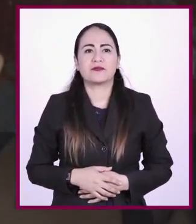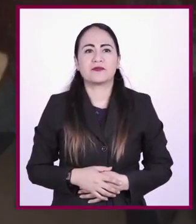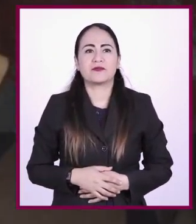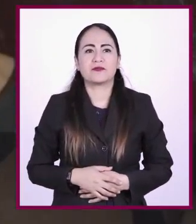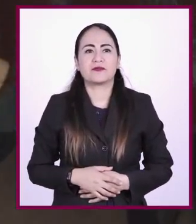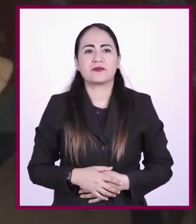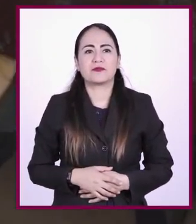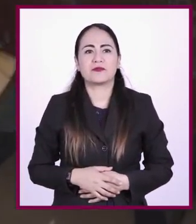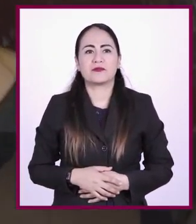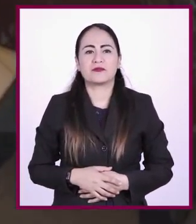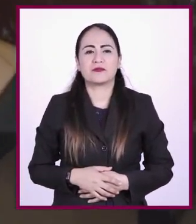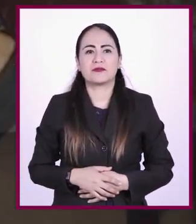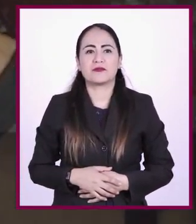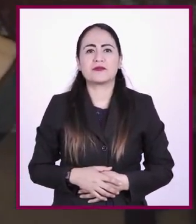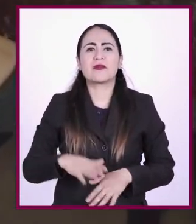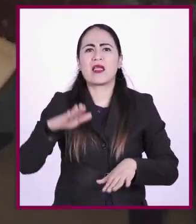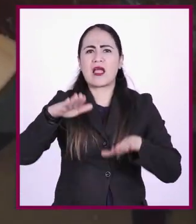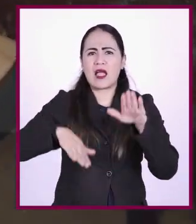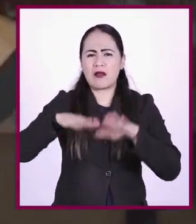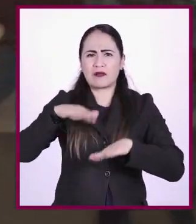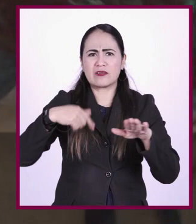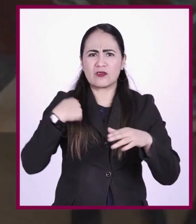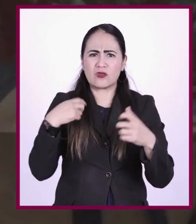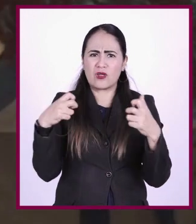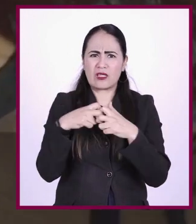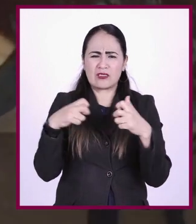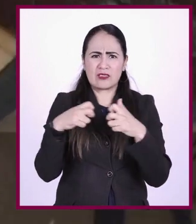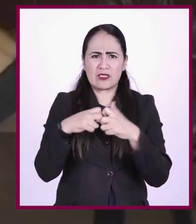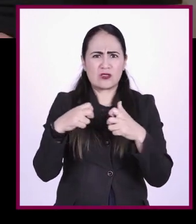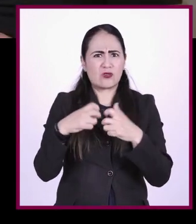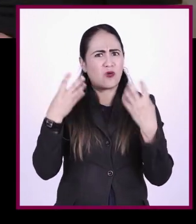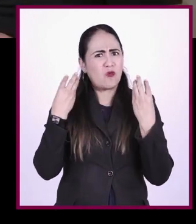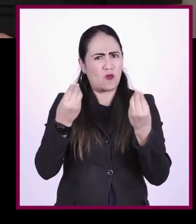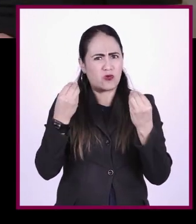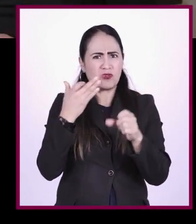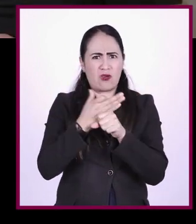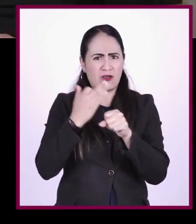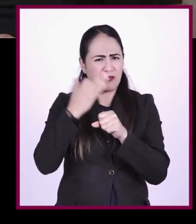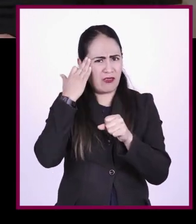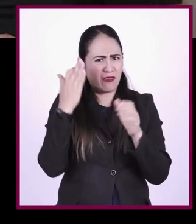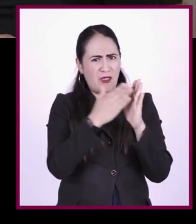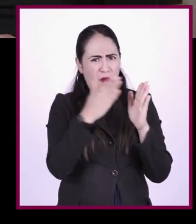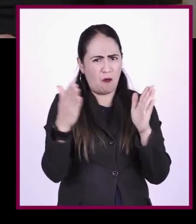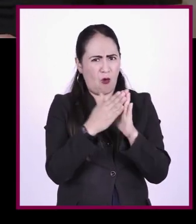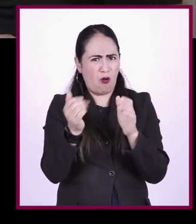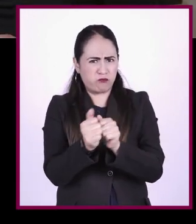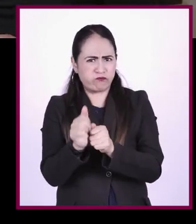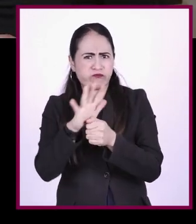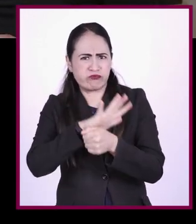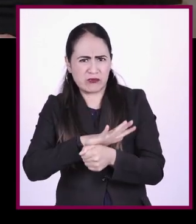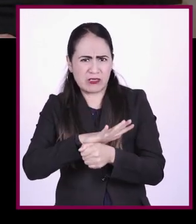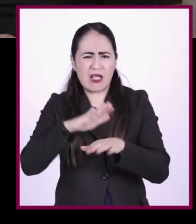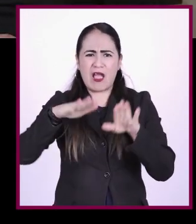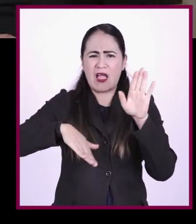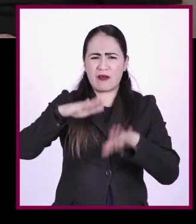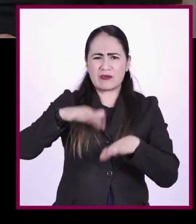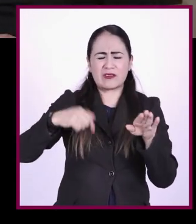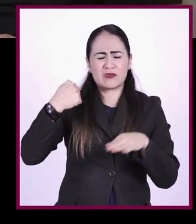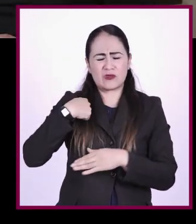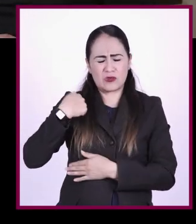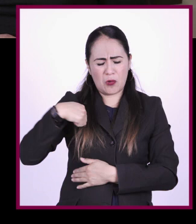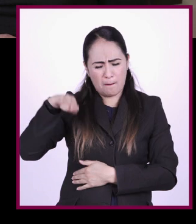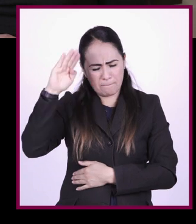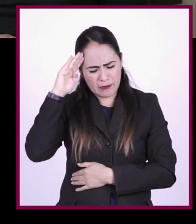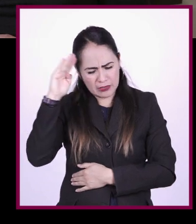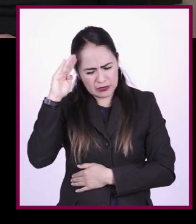Y en algunas ocasiones me estreso muchísimo por lo que hoy estamos viviendo. Hay ocasiones que me pongo a pensar que en